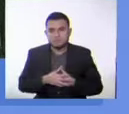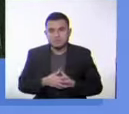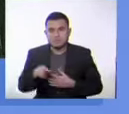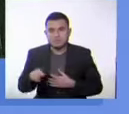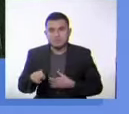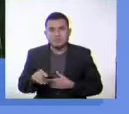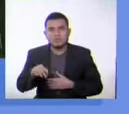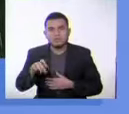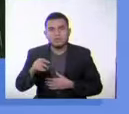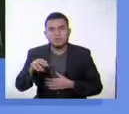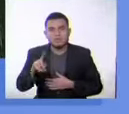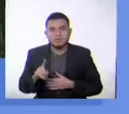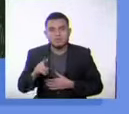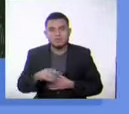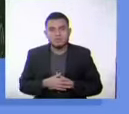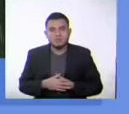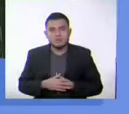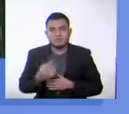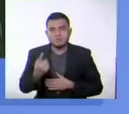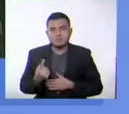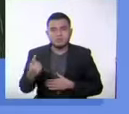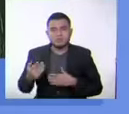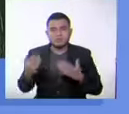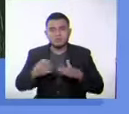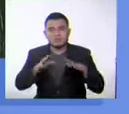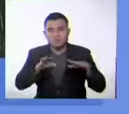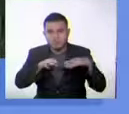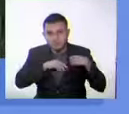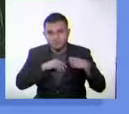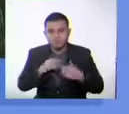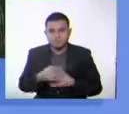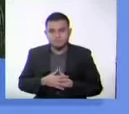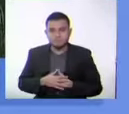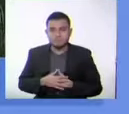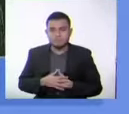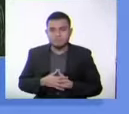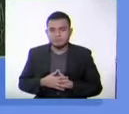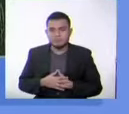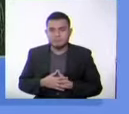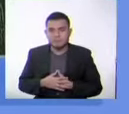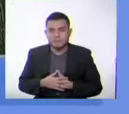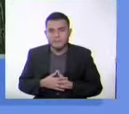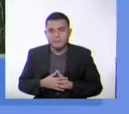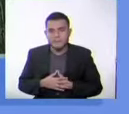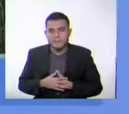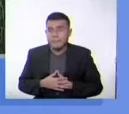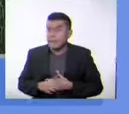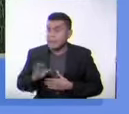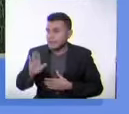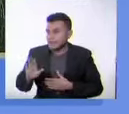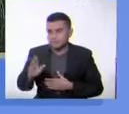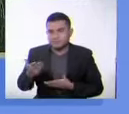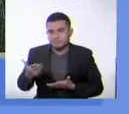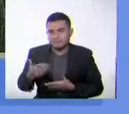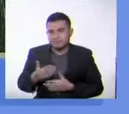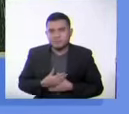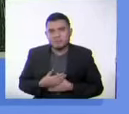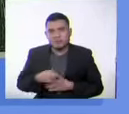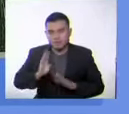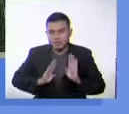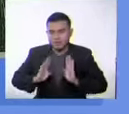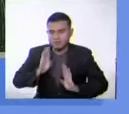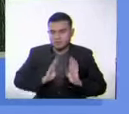etapa, el ser humano acepta que su sexualidad a nivel